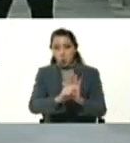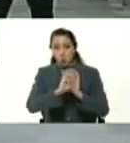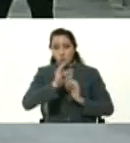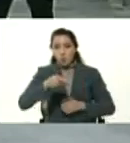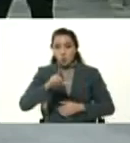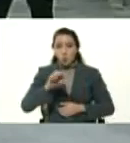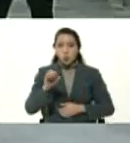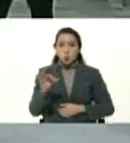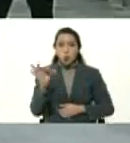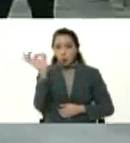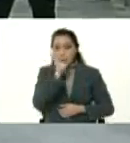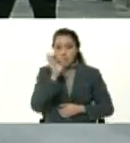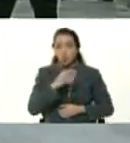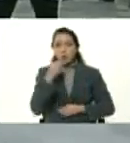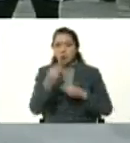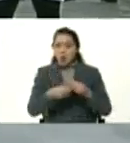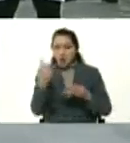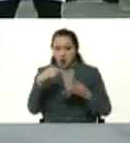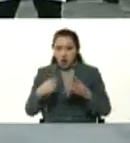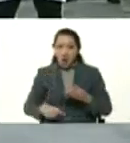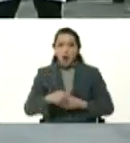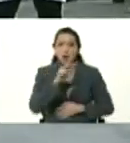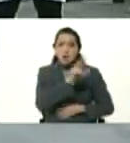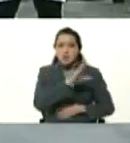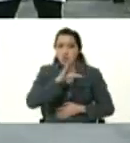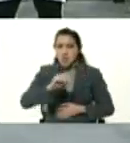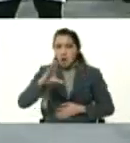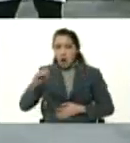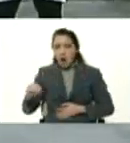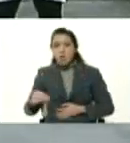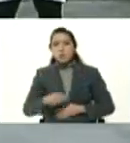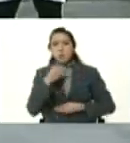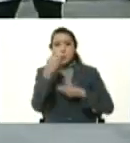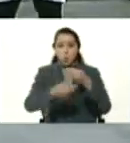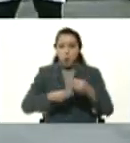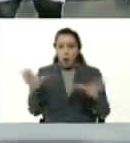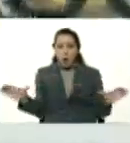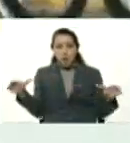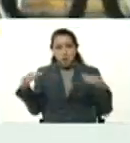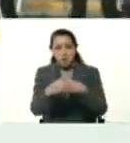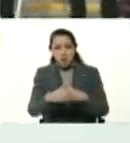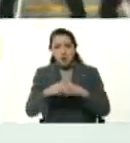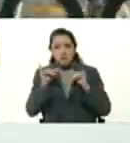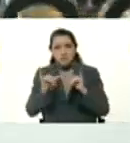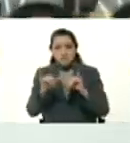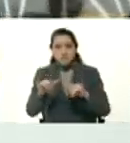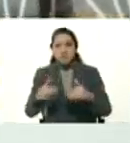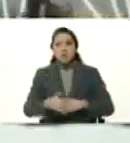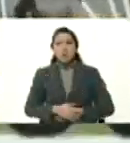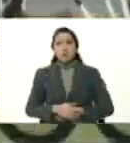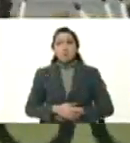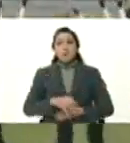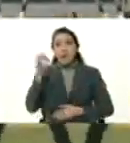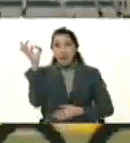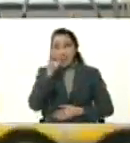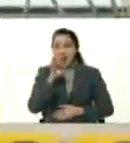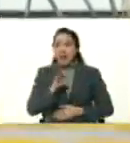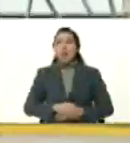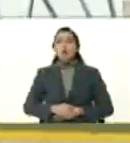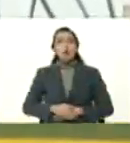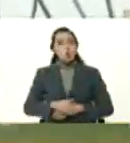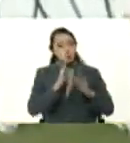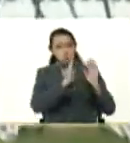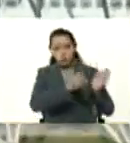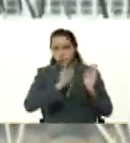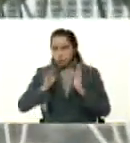produce más de 117 productos de los 300 productos elaborados por el Grupo Plunro. Un grupo que trata el cerdo en todas sus etapas,